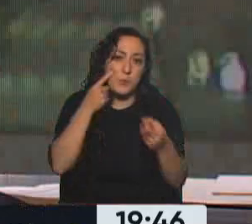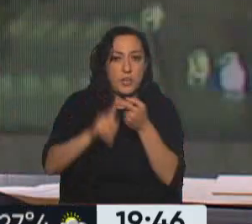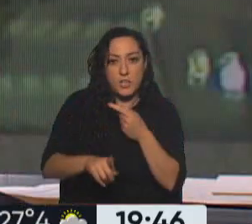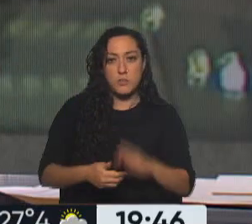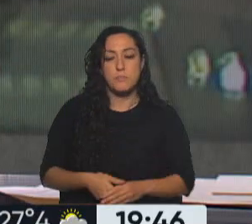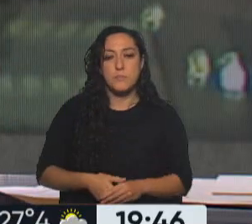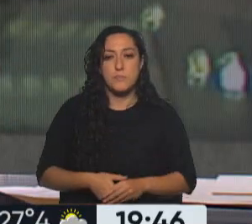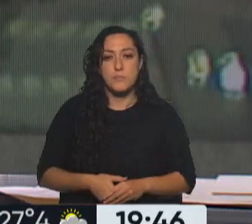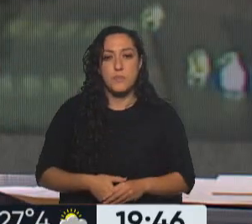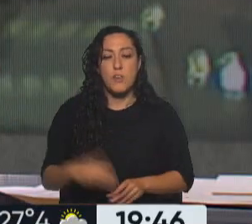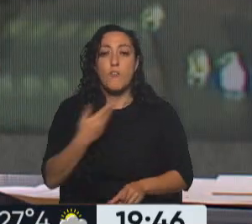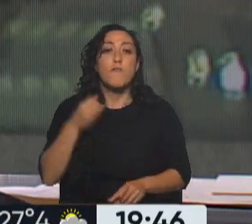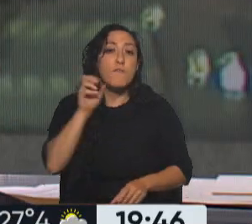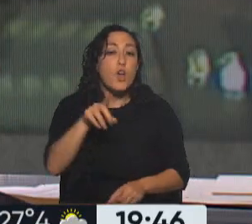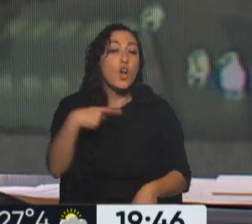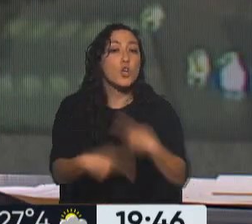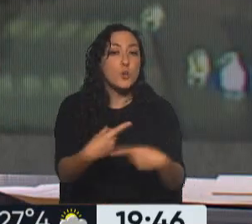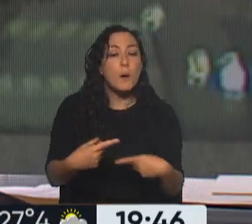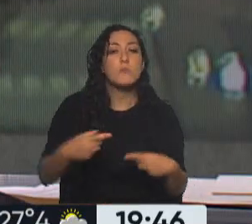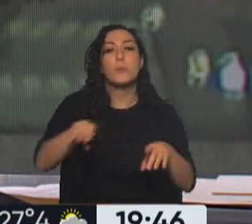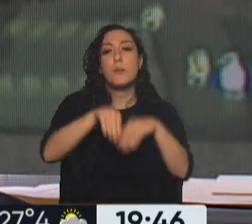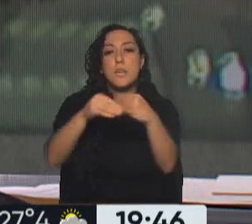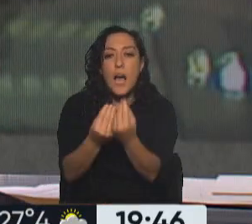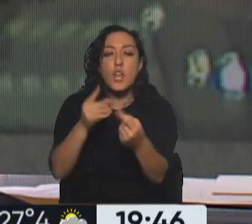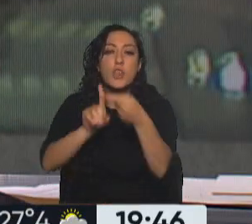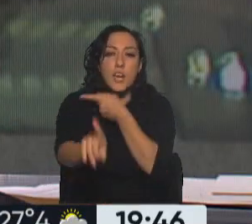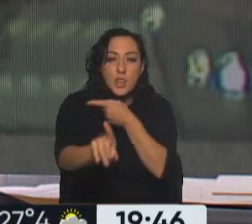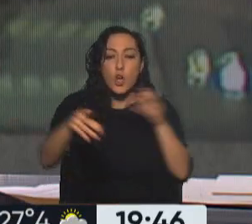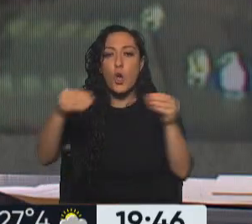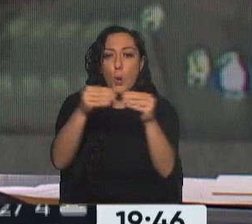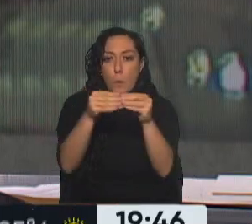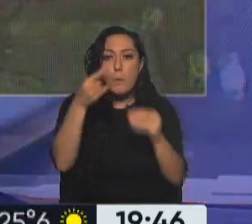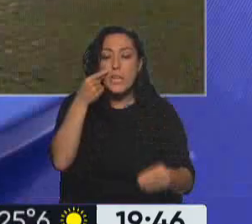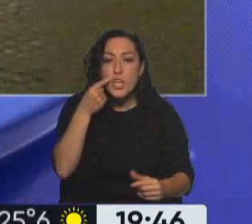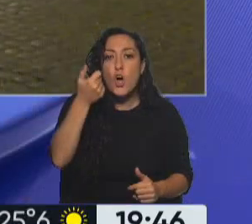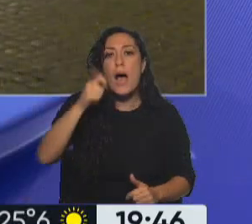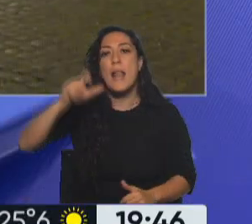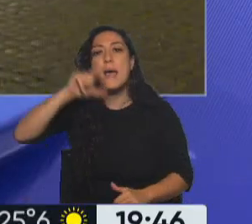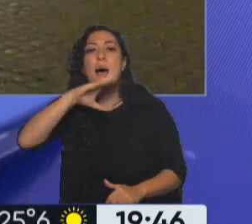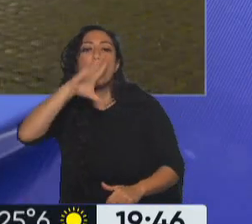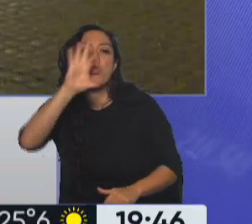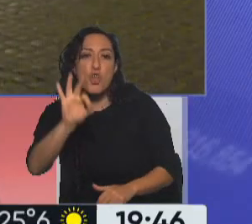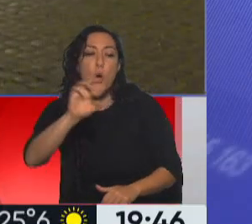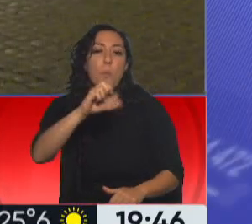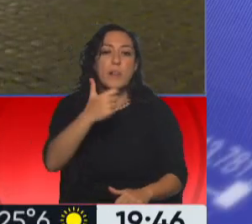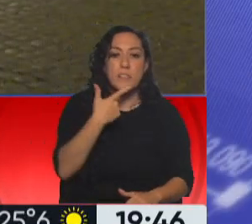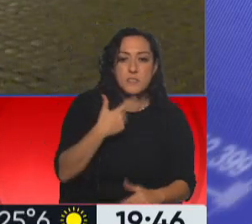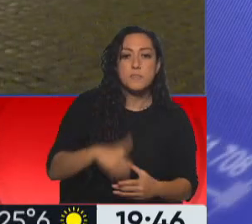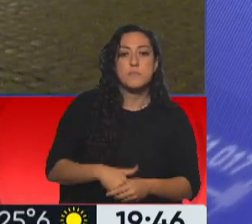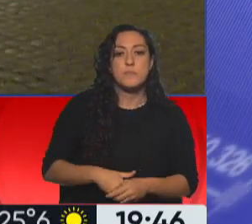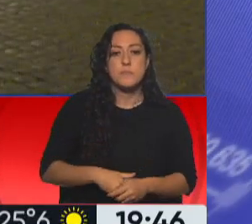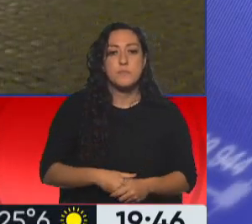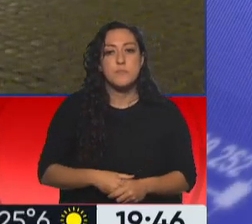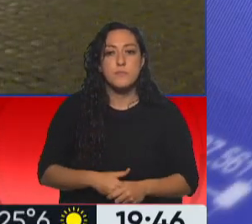seguimos. Volvemos directamente al Vaticano, tomamos contacto con nuestro compañero Alejandro Puertas. Bueno, Ale, algunos datos